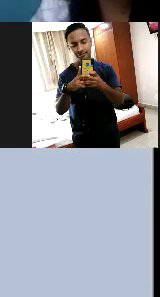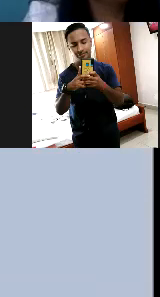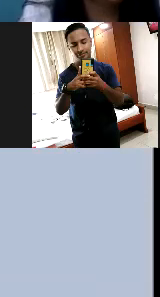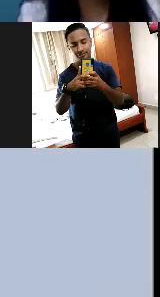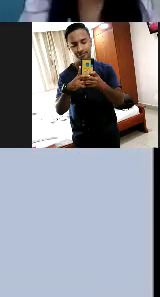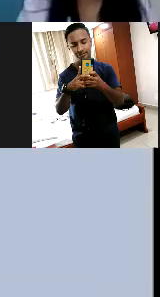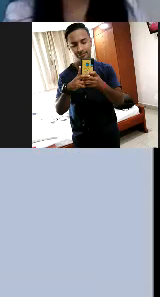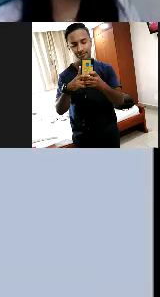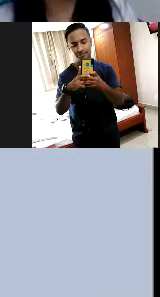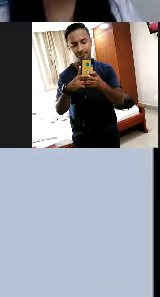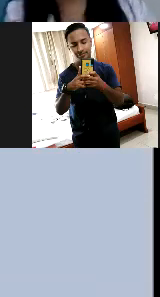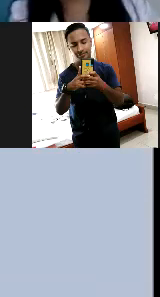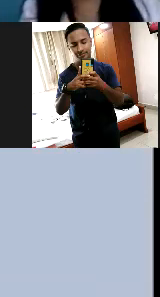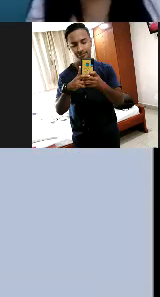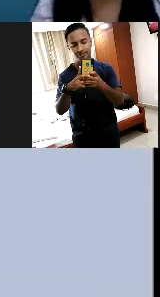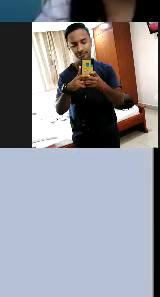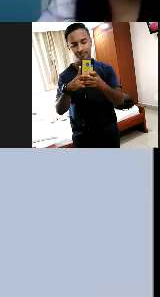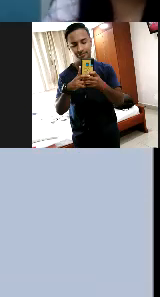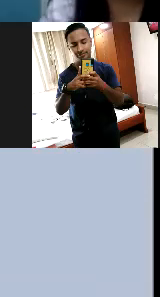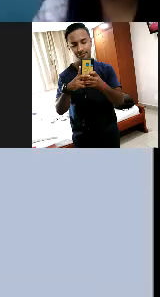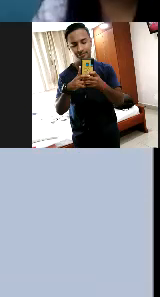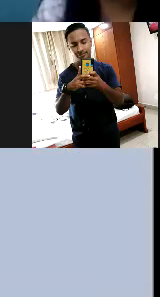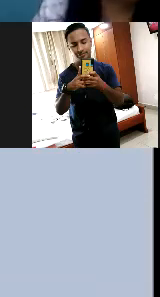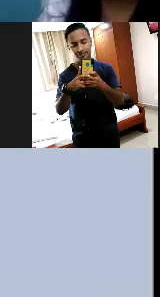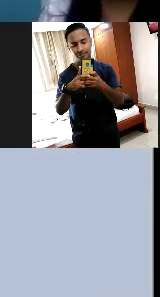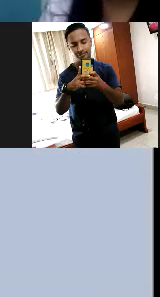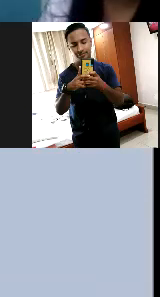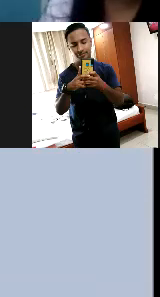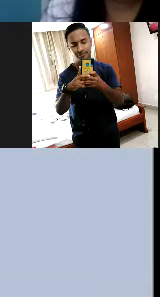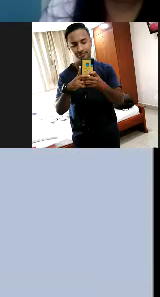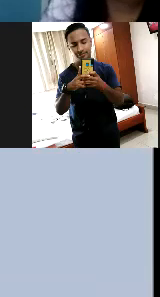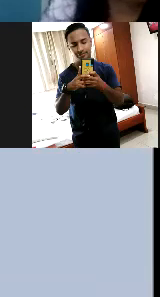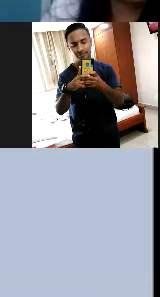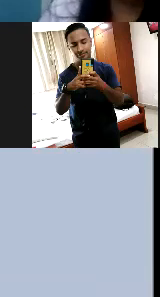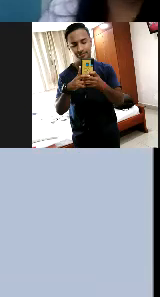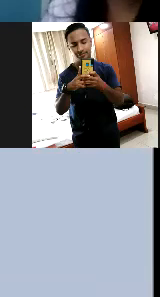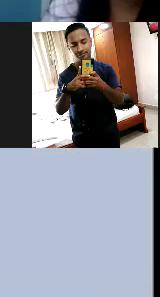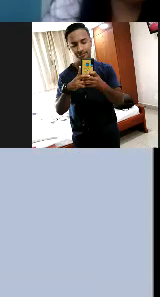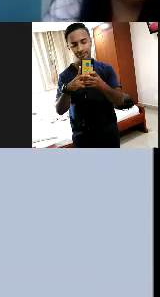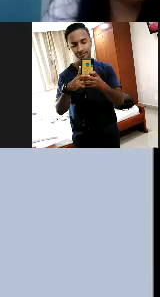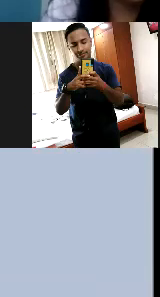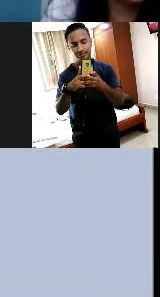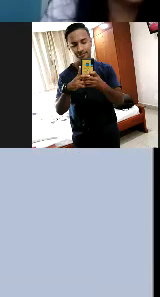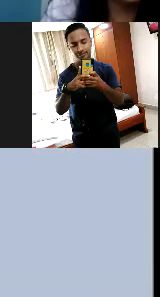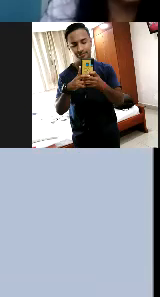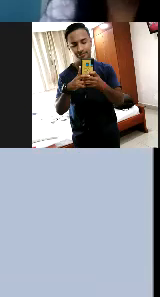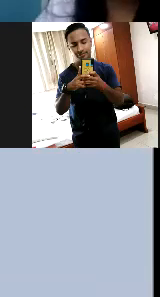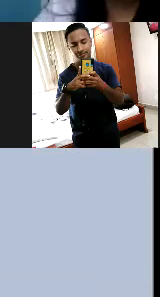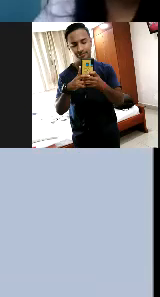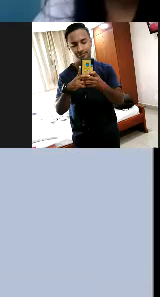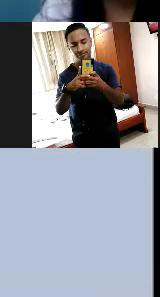En qué condiciones viene. Si está con edema, si está en anasarca, hipertenso, si está con dificultad